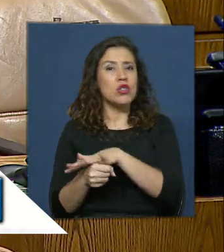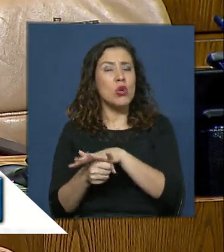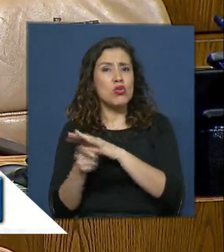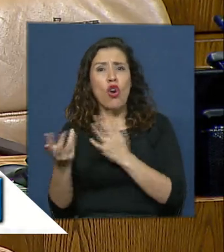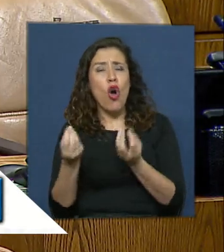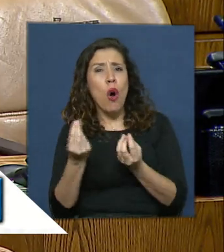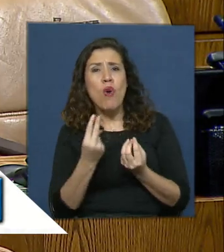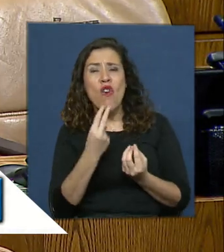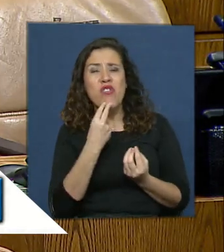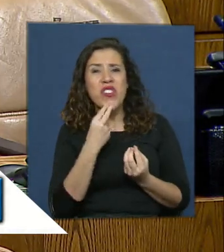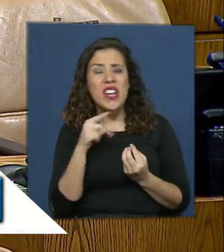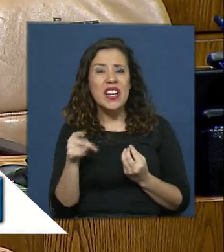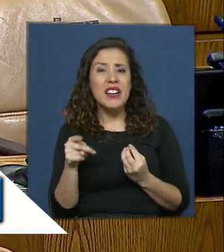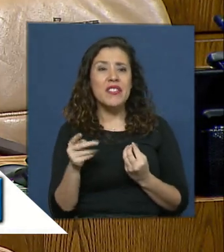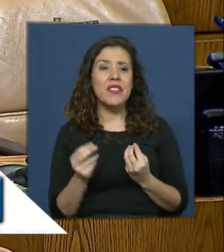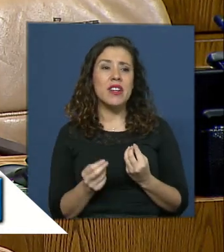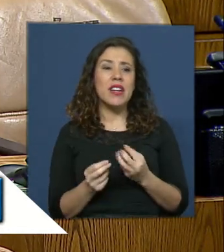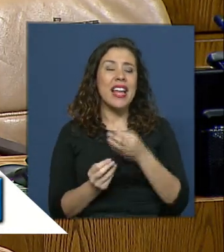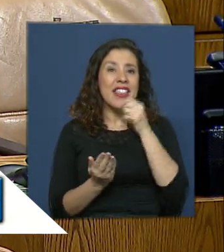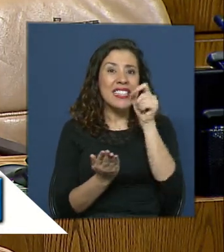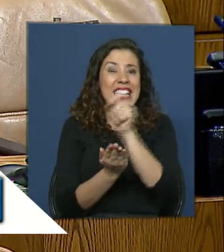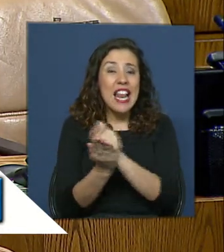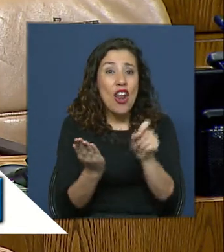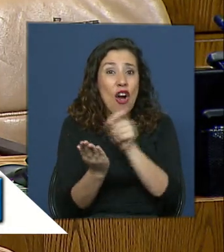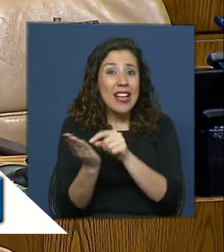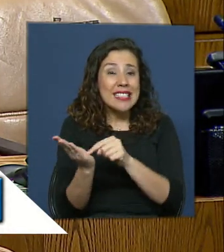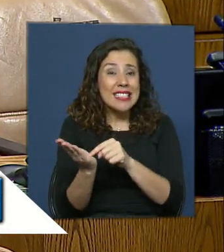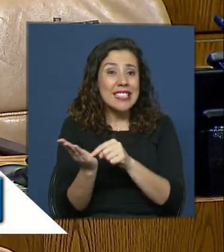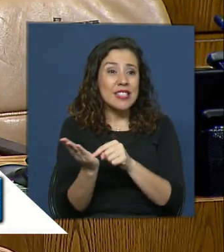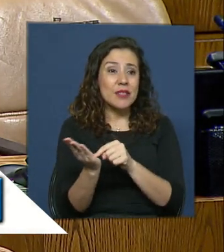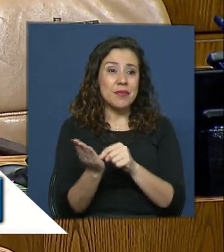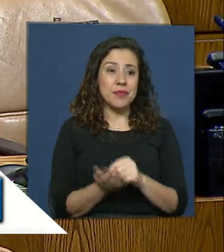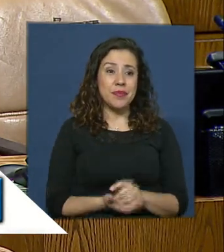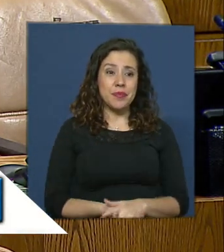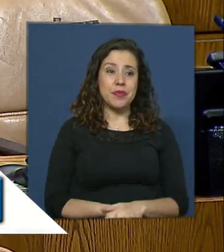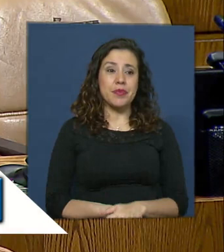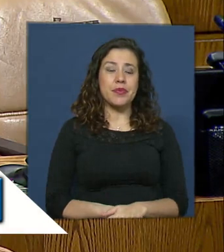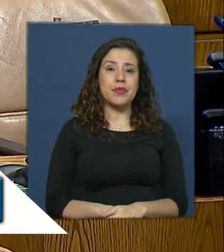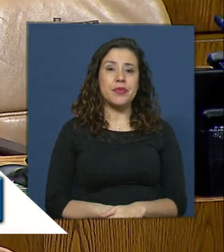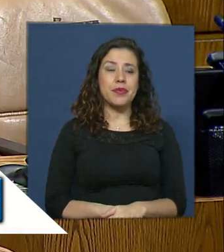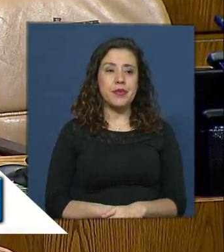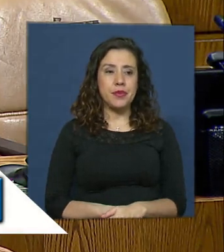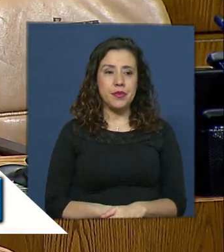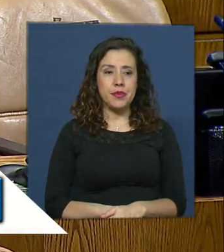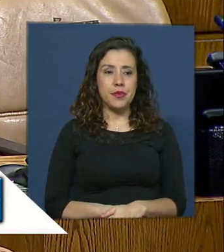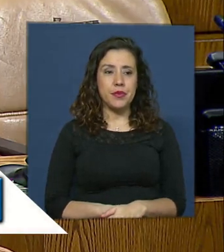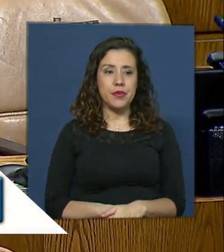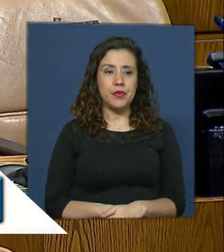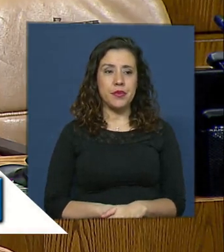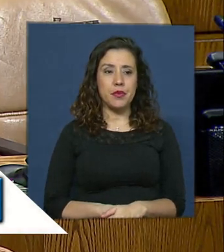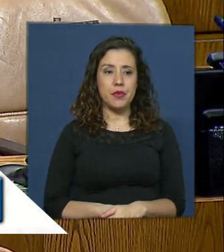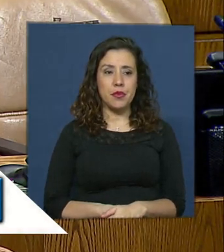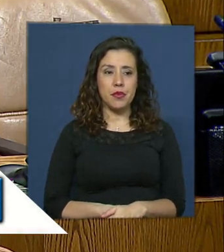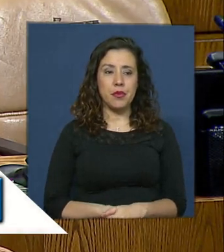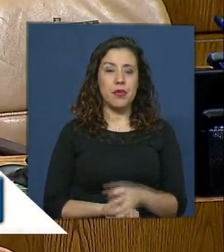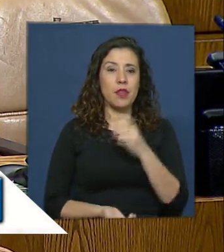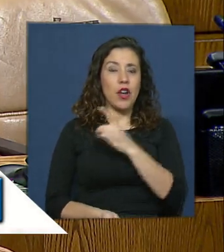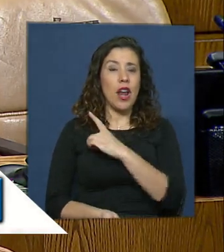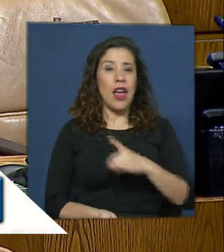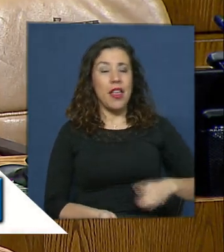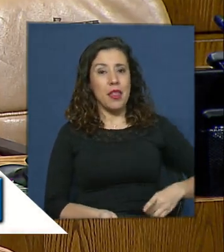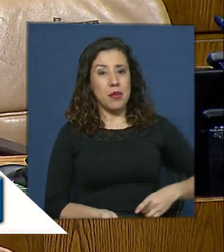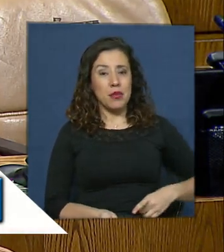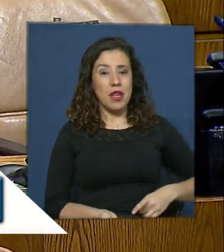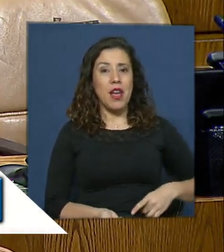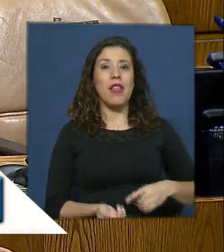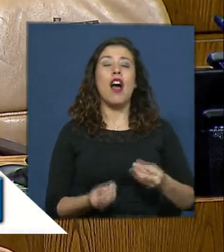vida, a la que aluden los epítetos que ya se han mencionado por parte de la diputada